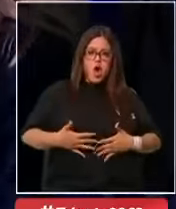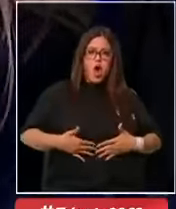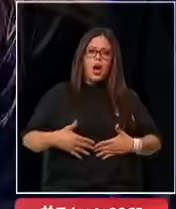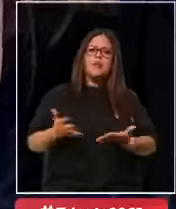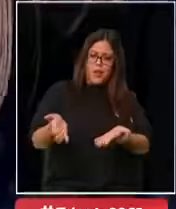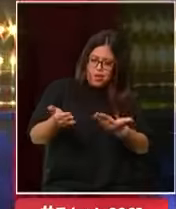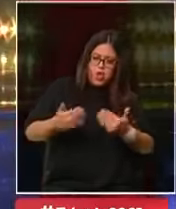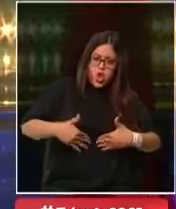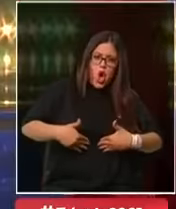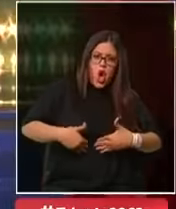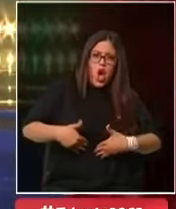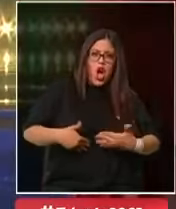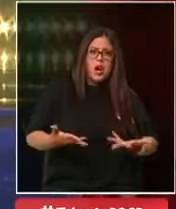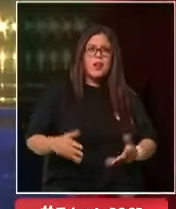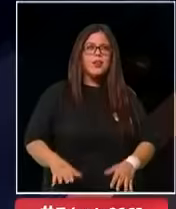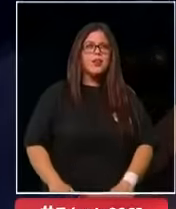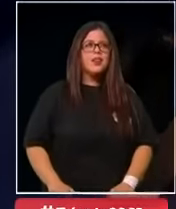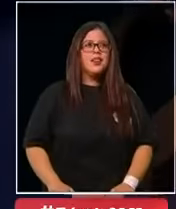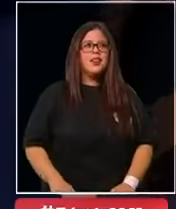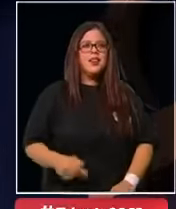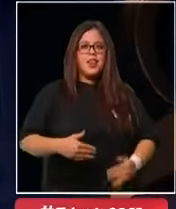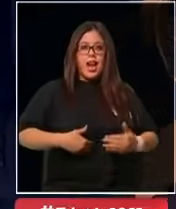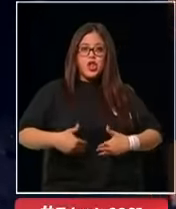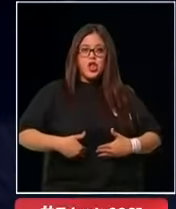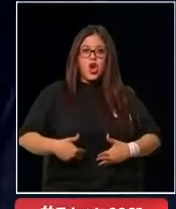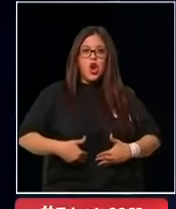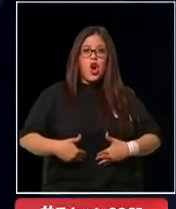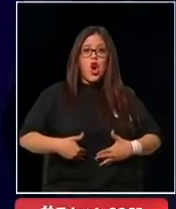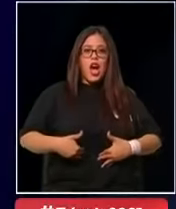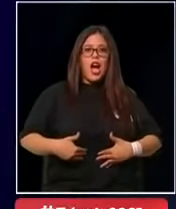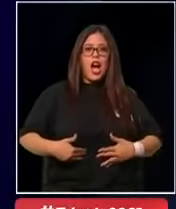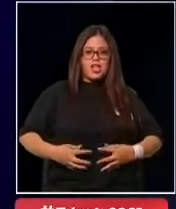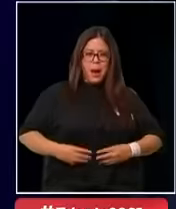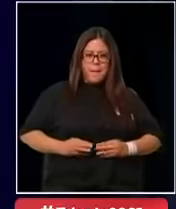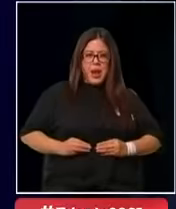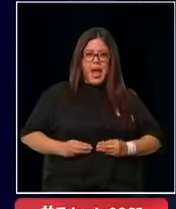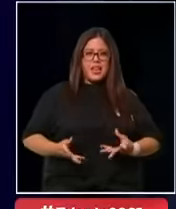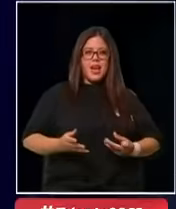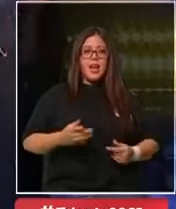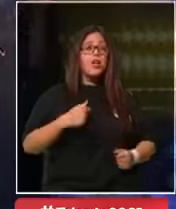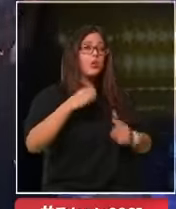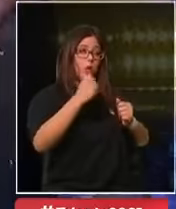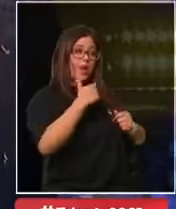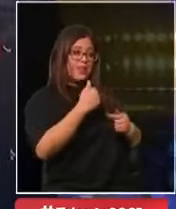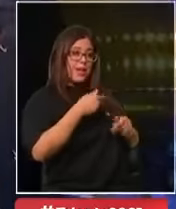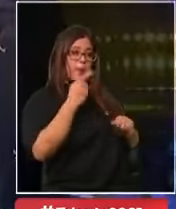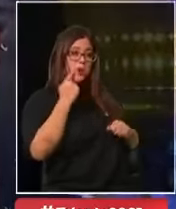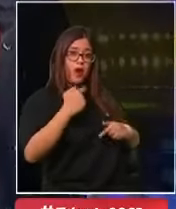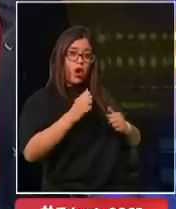toca. Apesta. No, es que se pasó. ¿Quieres tocarme a mí? No.